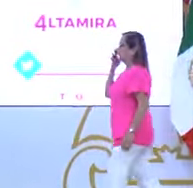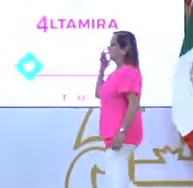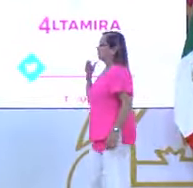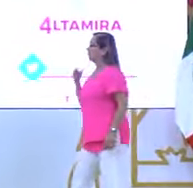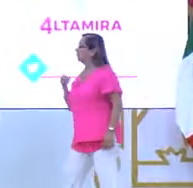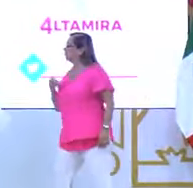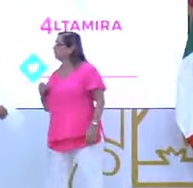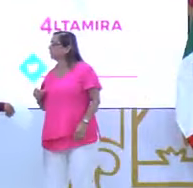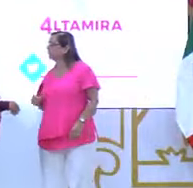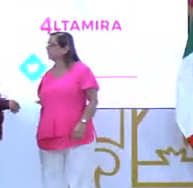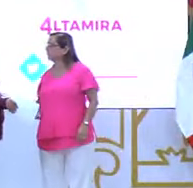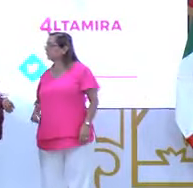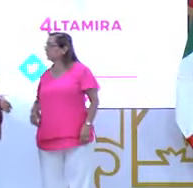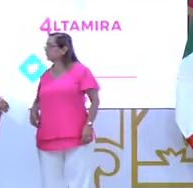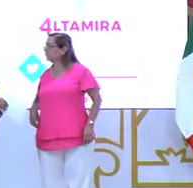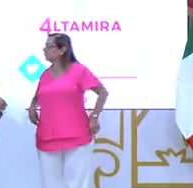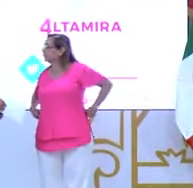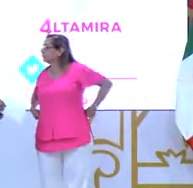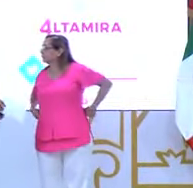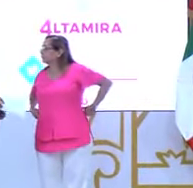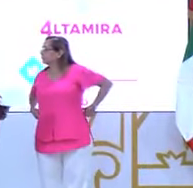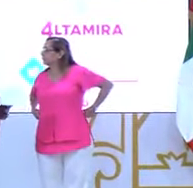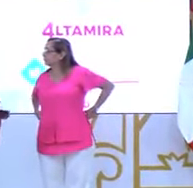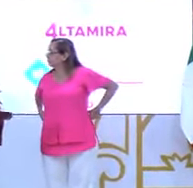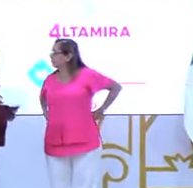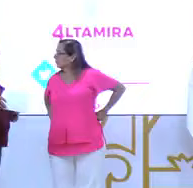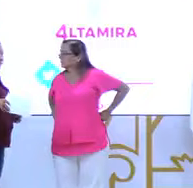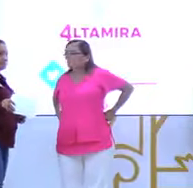Nos están dando oportunidad el presidente.